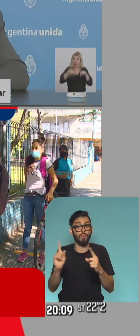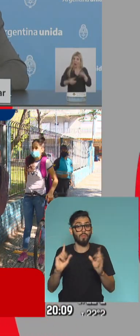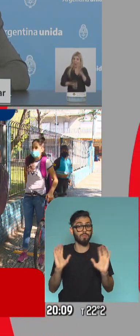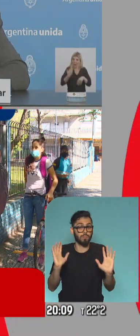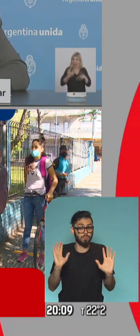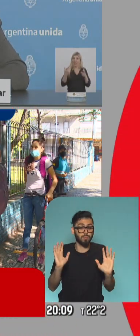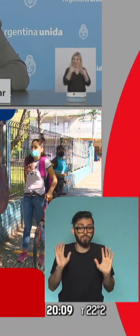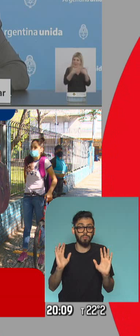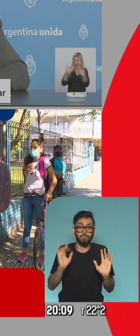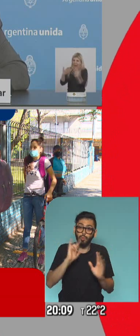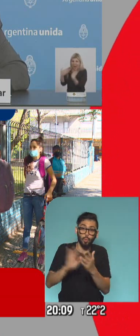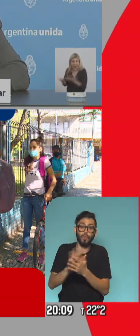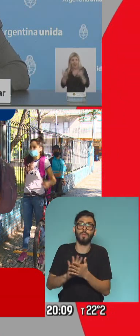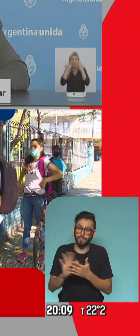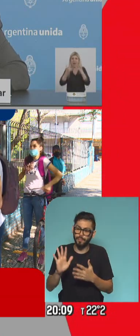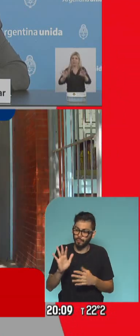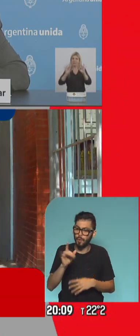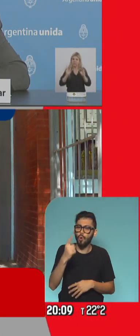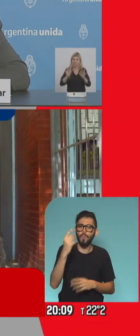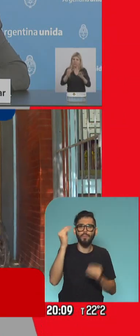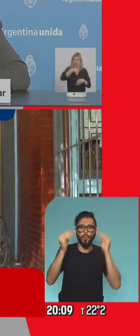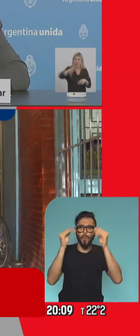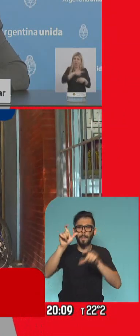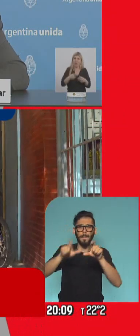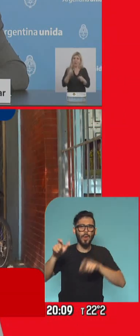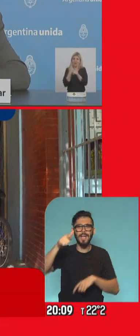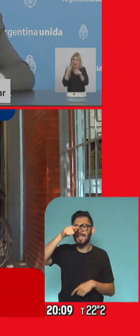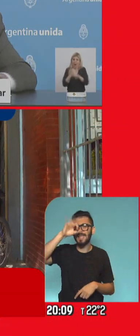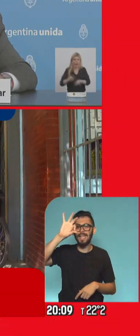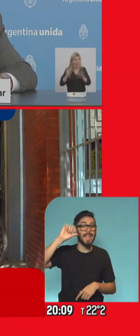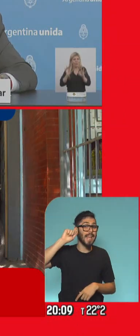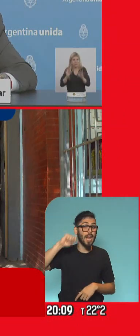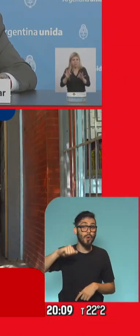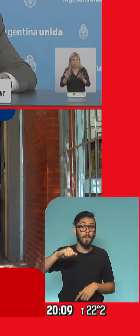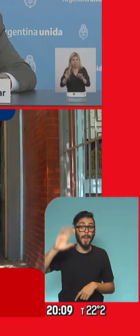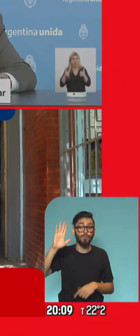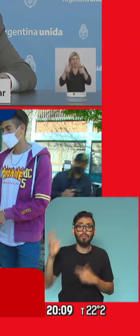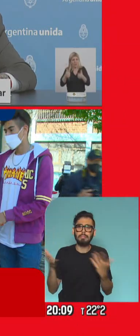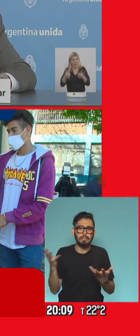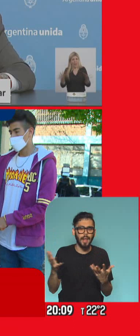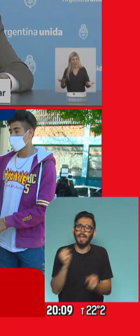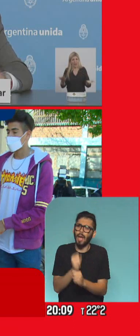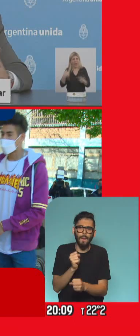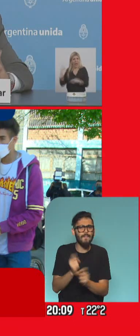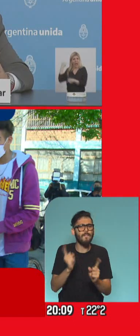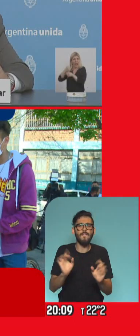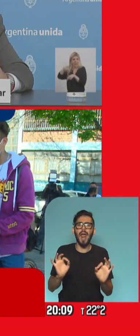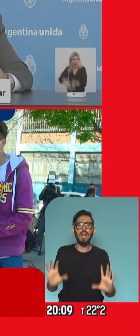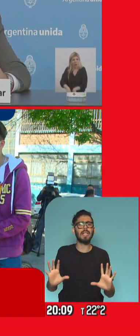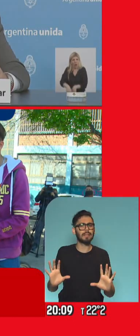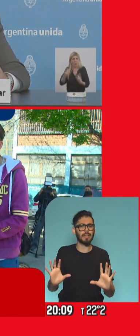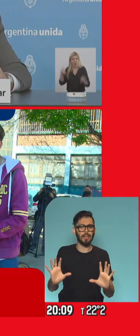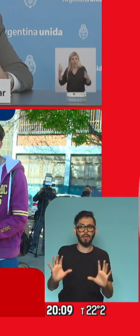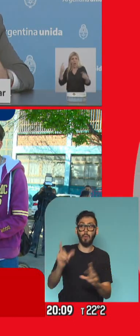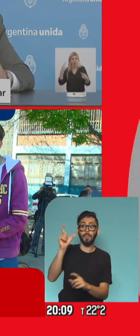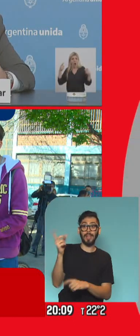que generaba algo de preocupación, que tiene que ver con los mayores de 60 años, siguen de licencia en sus trabajos, ningún empleador puede obligar a